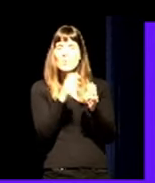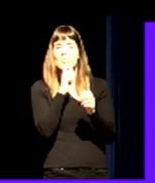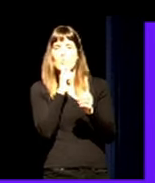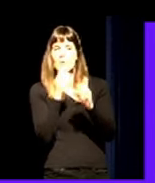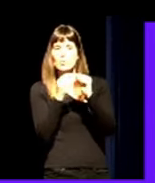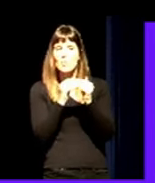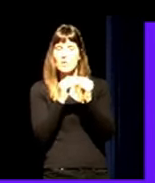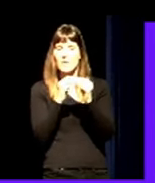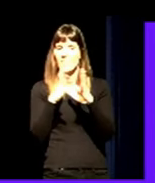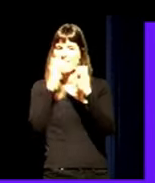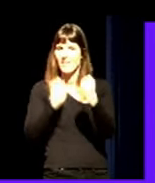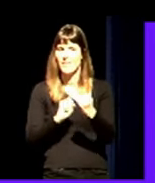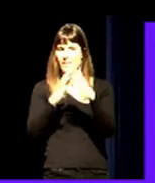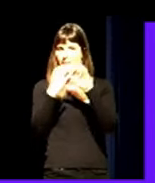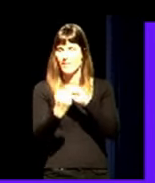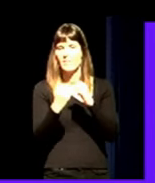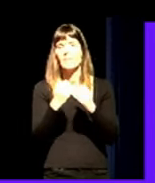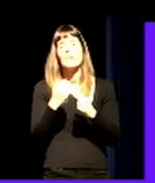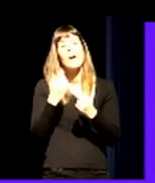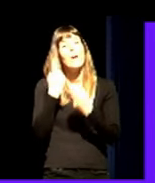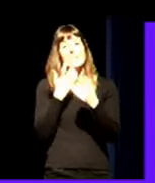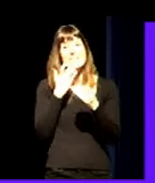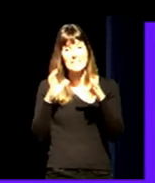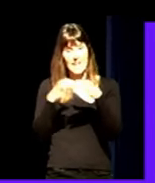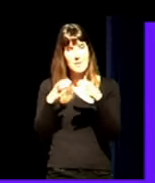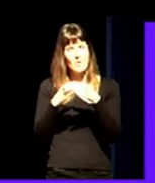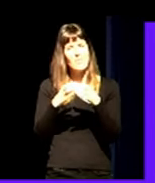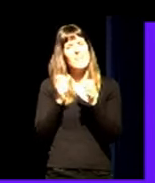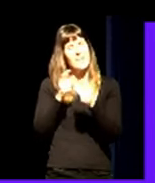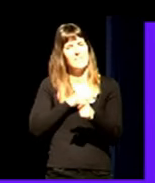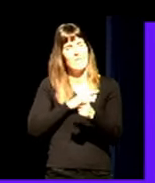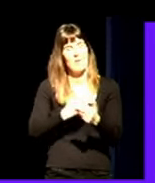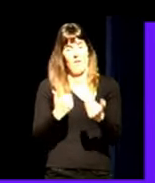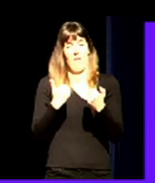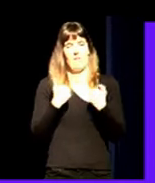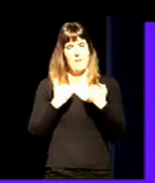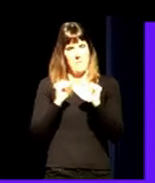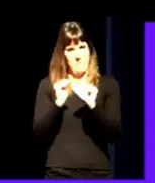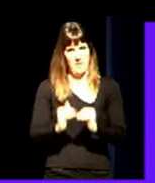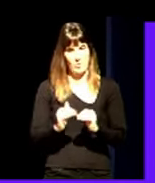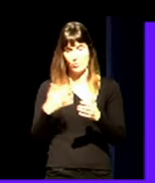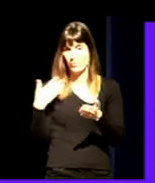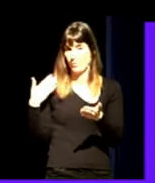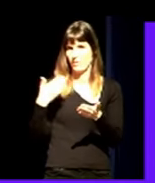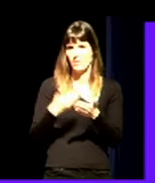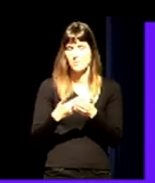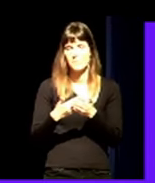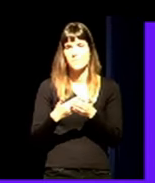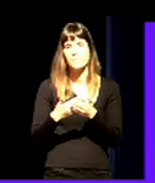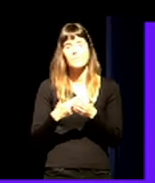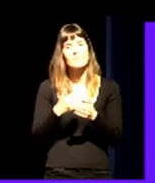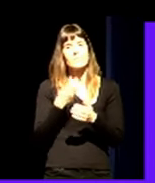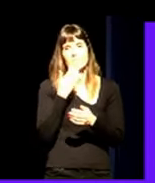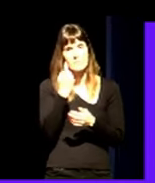Ellos tienen menos sensación de responsabilidad en el sentido de que a lo largo de todos estos años jamás nos ha pasado que un